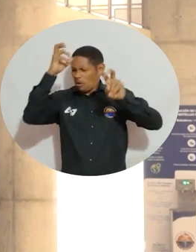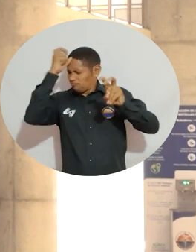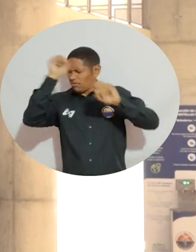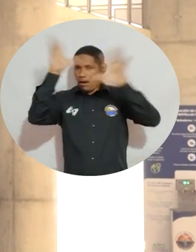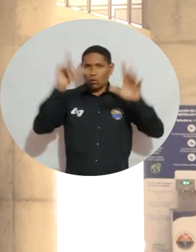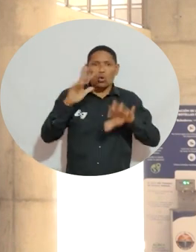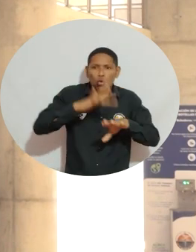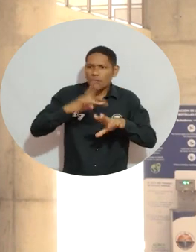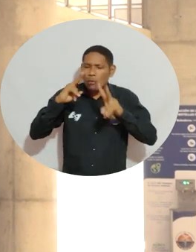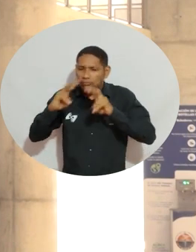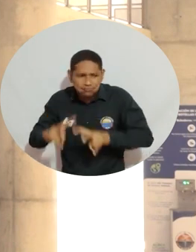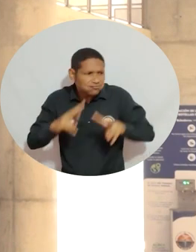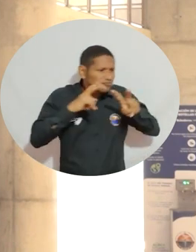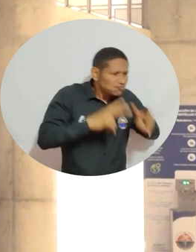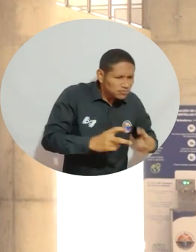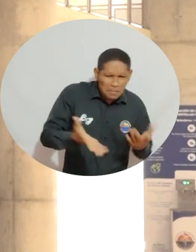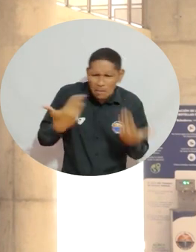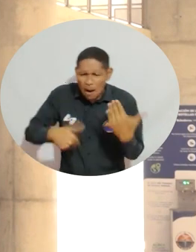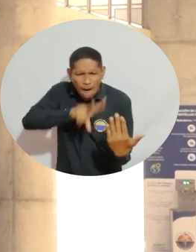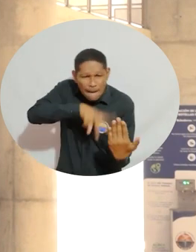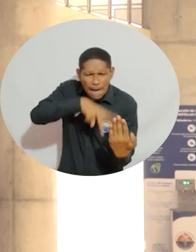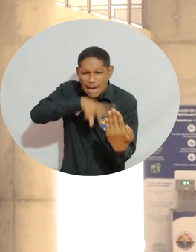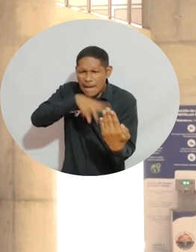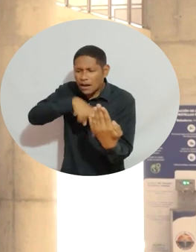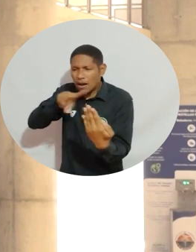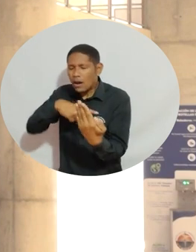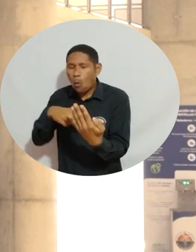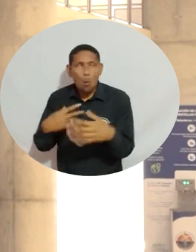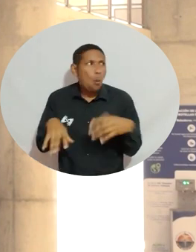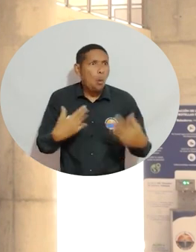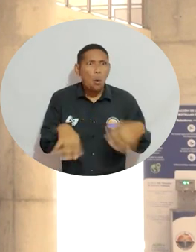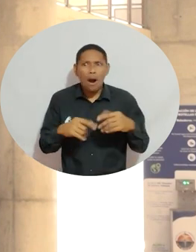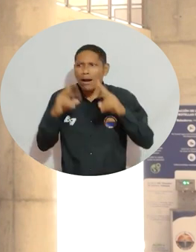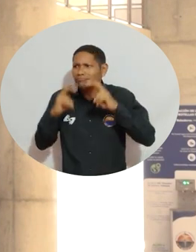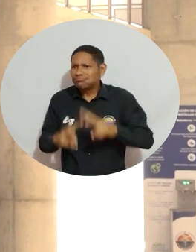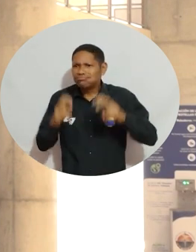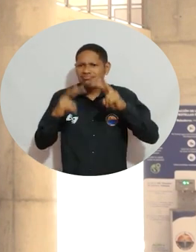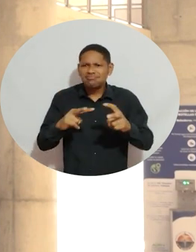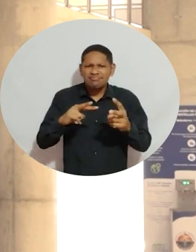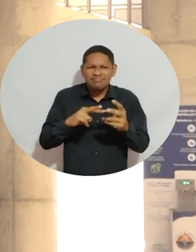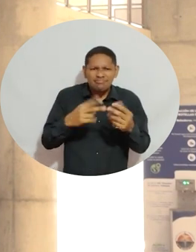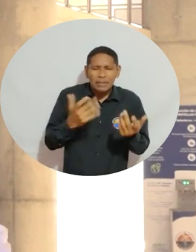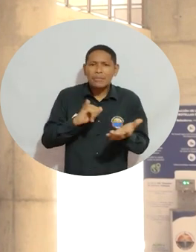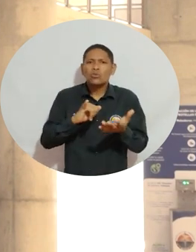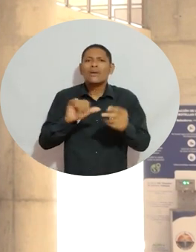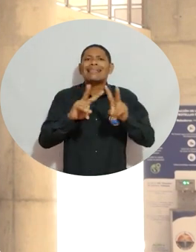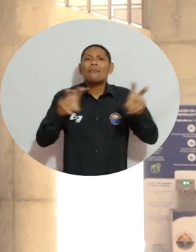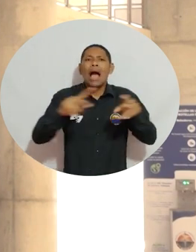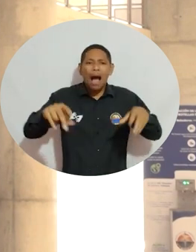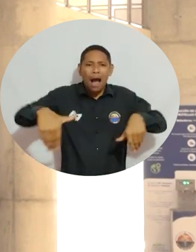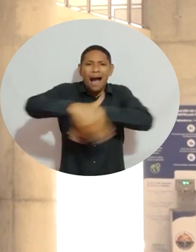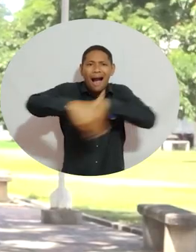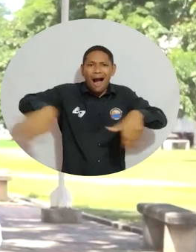de claridad del tema, tuvimos que investigar muchísimo, leer bastante, o sea, investigar todo lo que era referente con esto